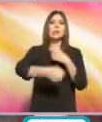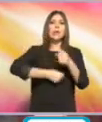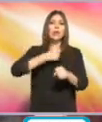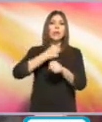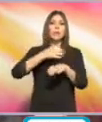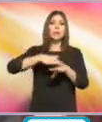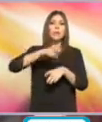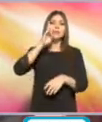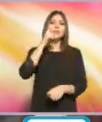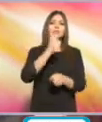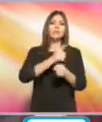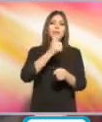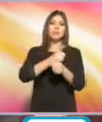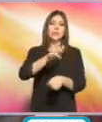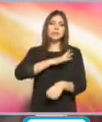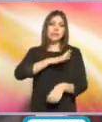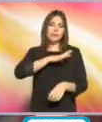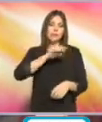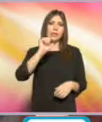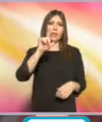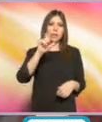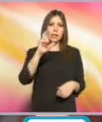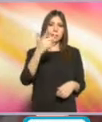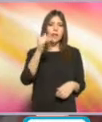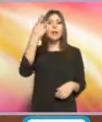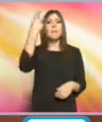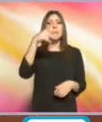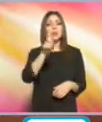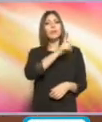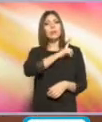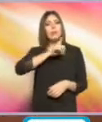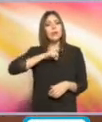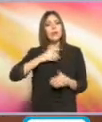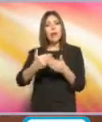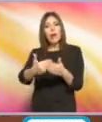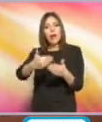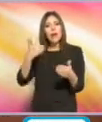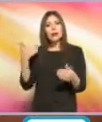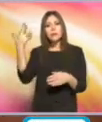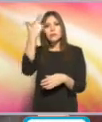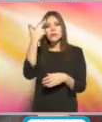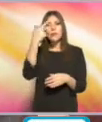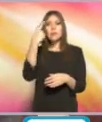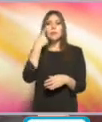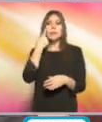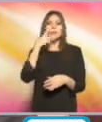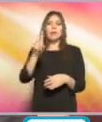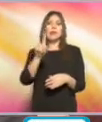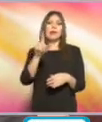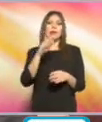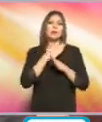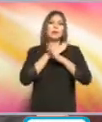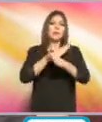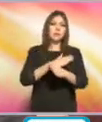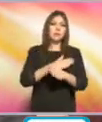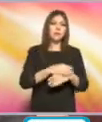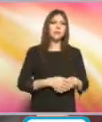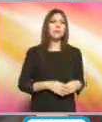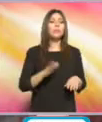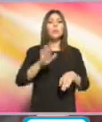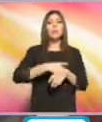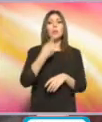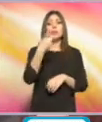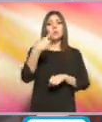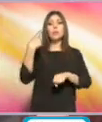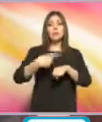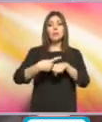sí es importante que se traten y se haga la prevención oportuna, porque estos cuadros frecuentes, les digo, sí pueden evolucionar